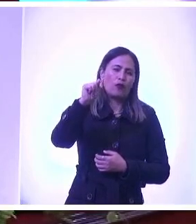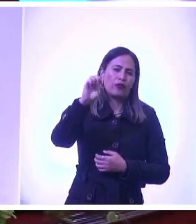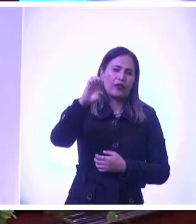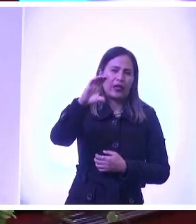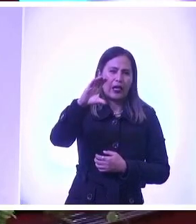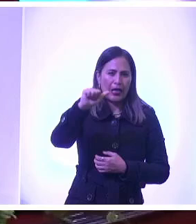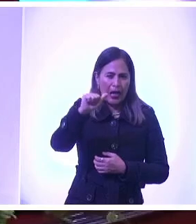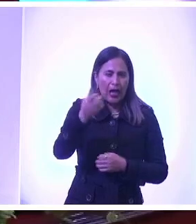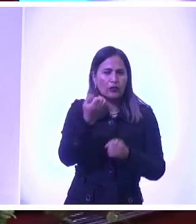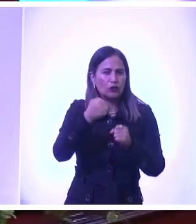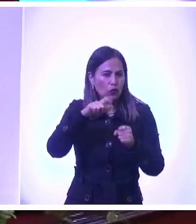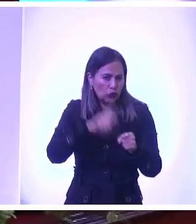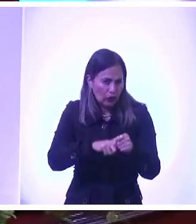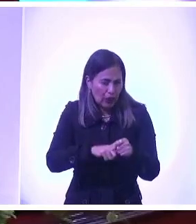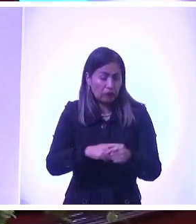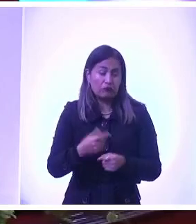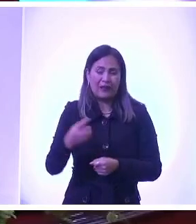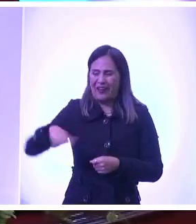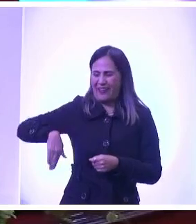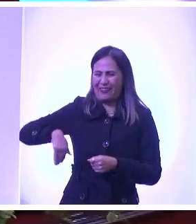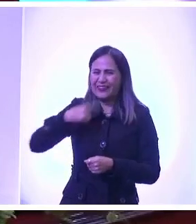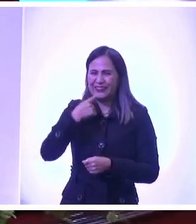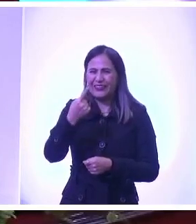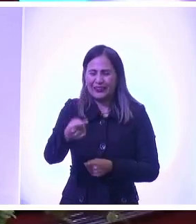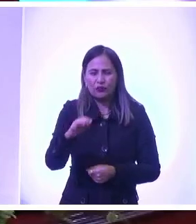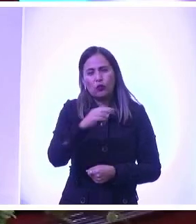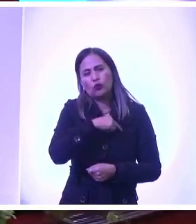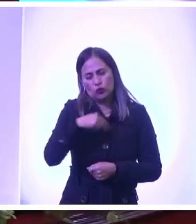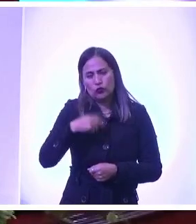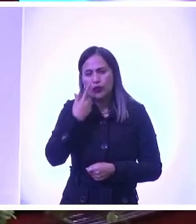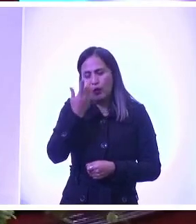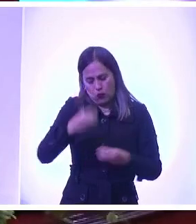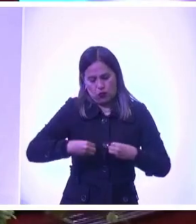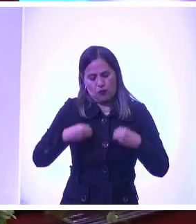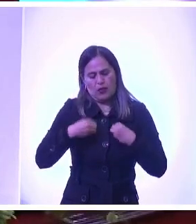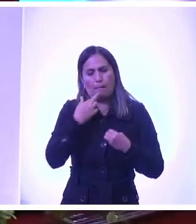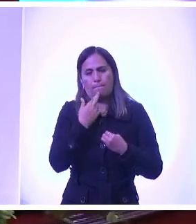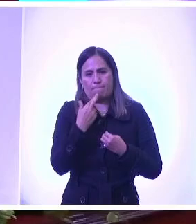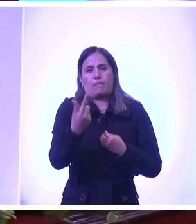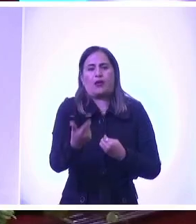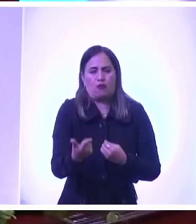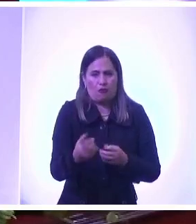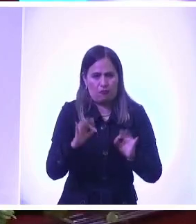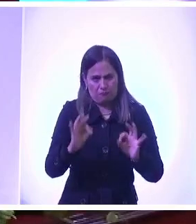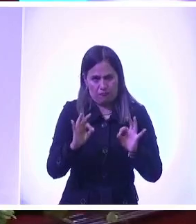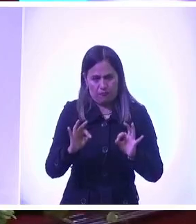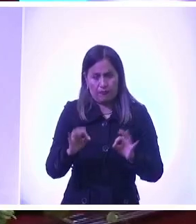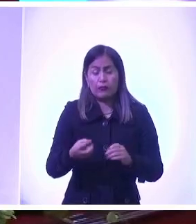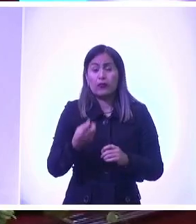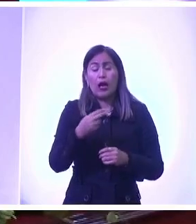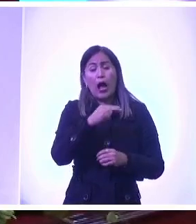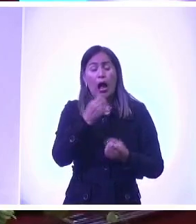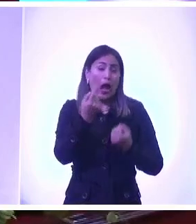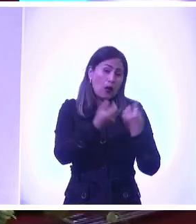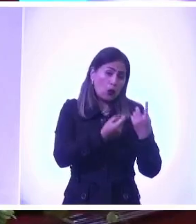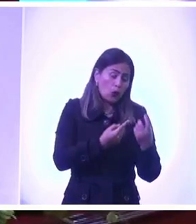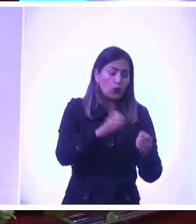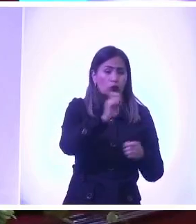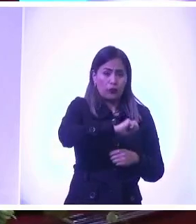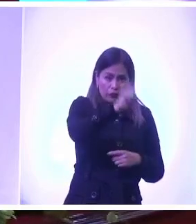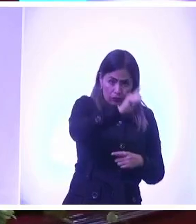pues quizás Todos queremos acceder a a a tener una mejor calidad de vida no como humanidad no y algunos lo hacemos desde el ámbito